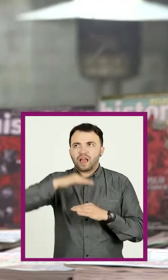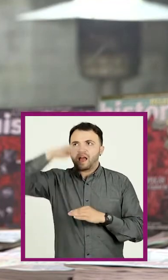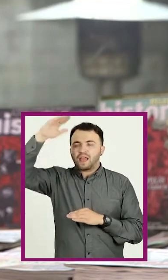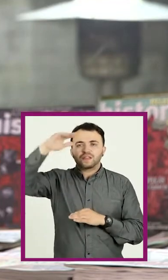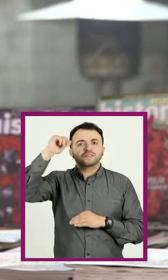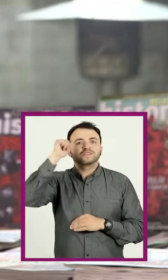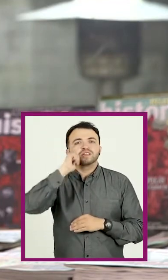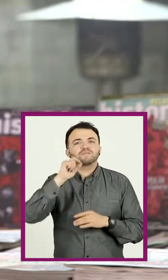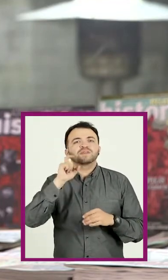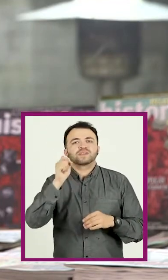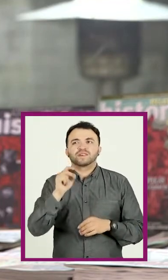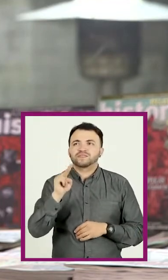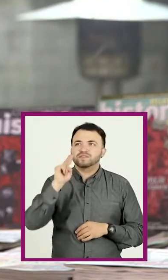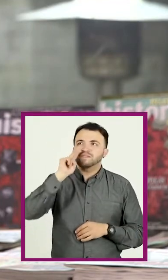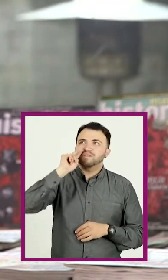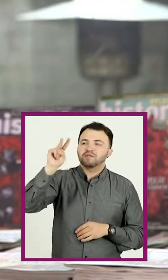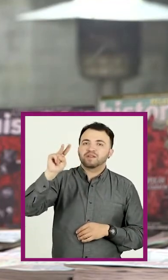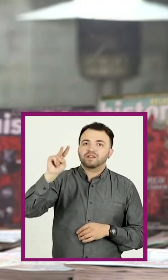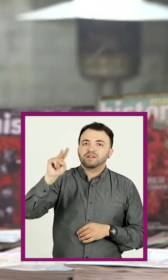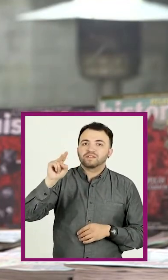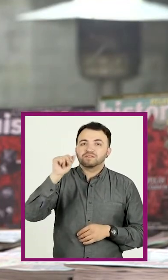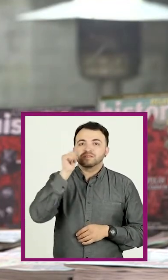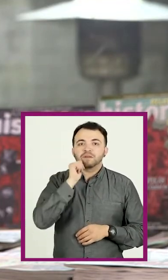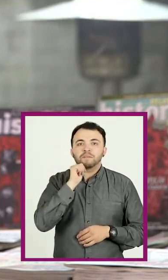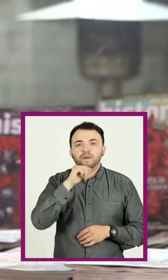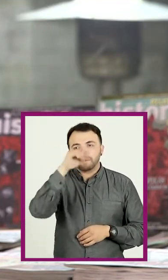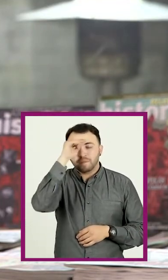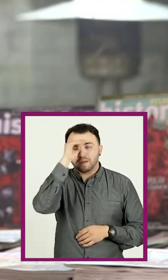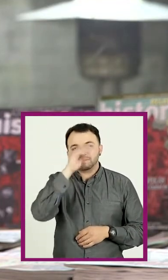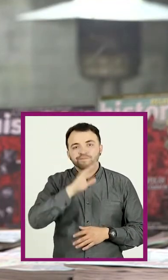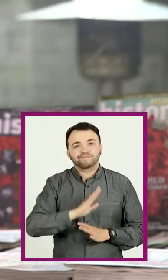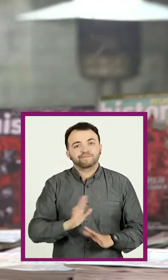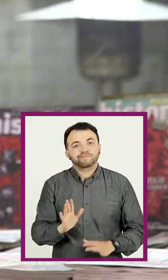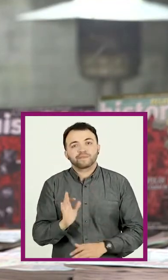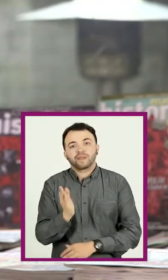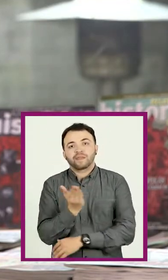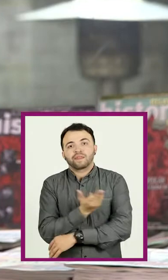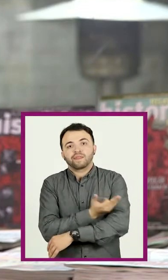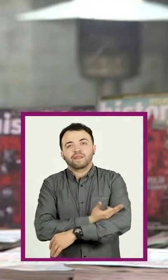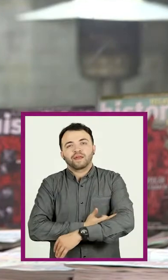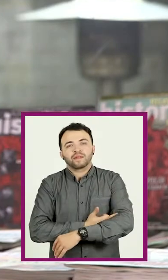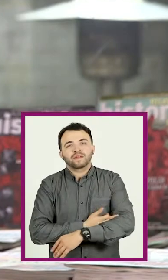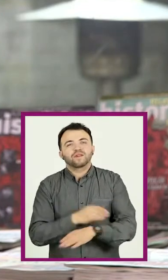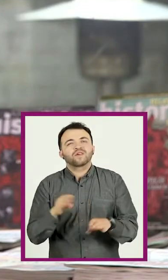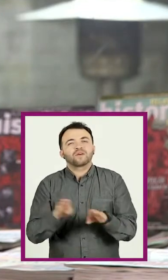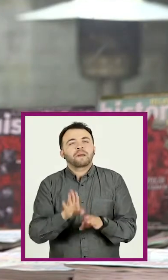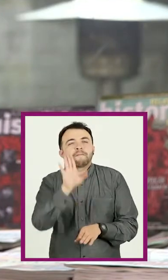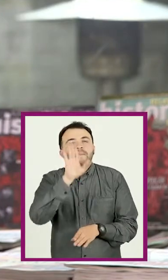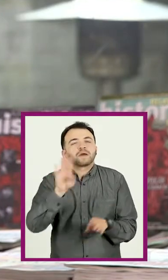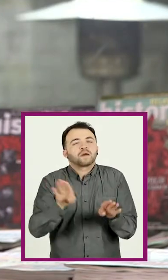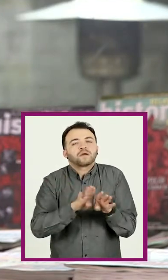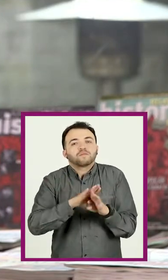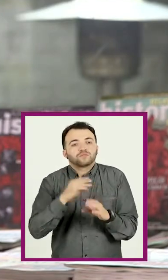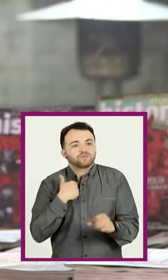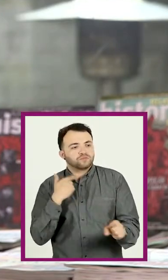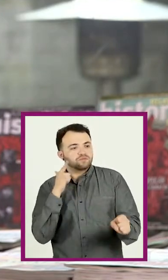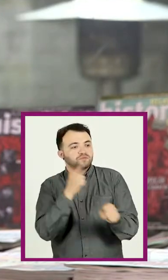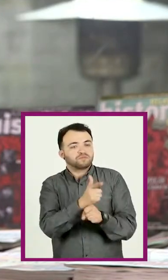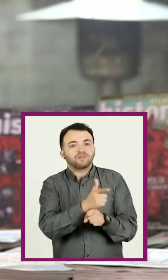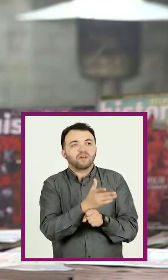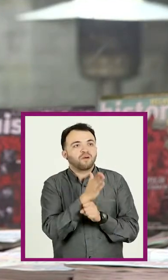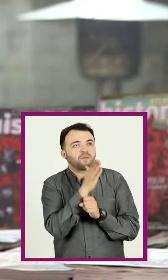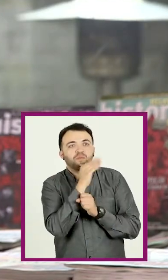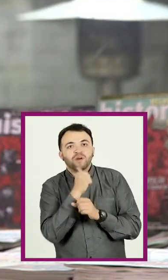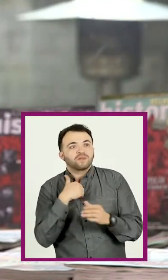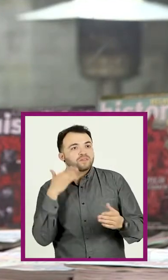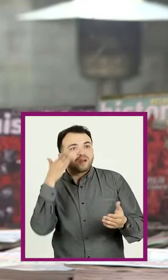es siempre un demasiado tarde. Es decir, como si se descubriera una imposibilidad. Es